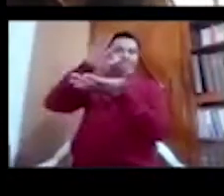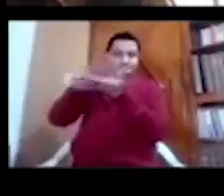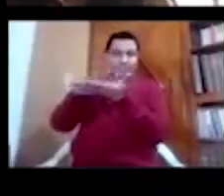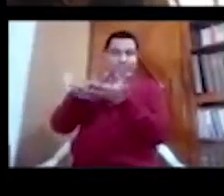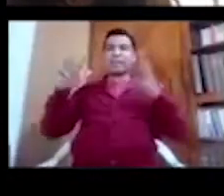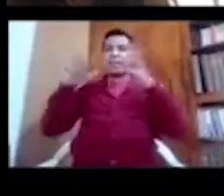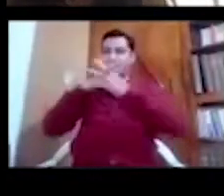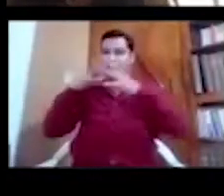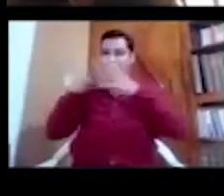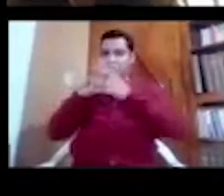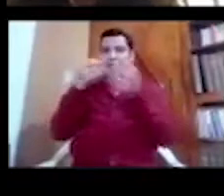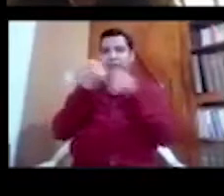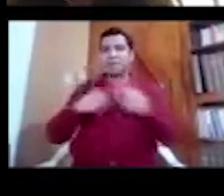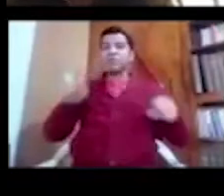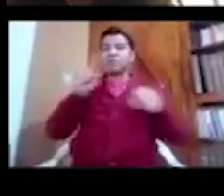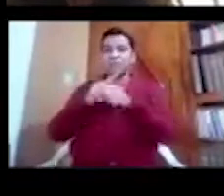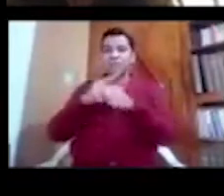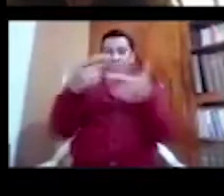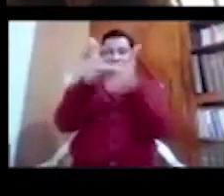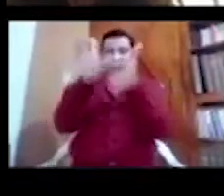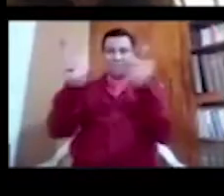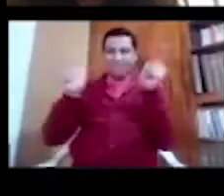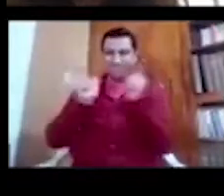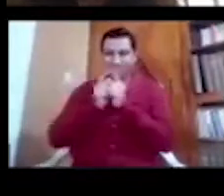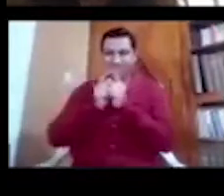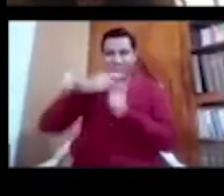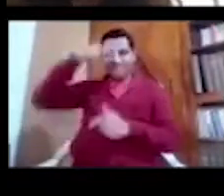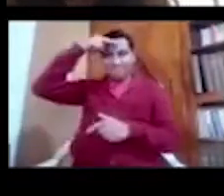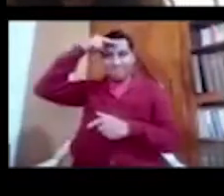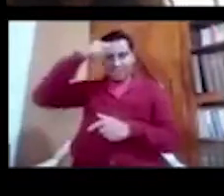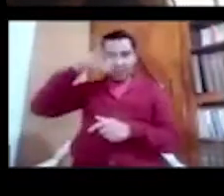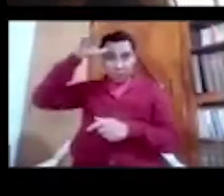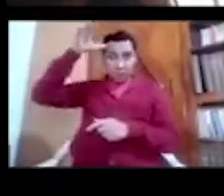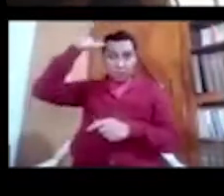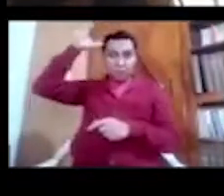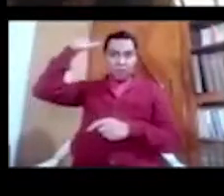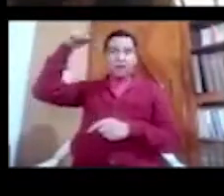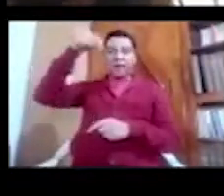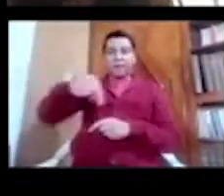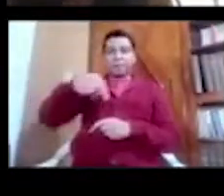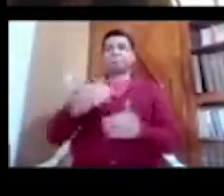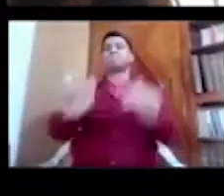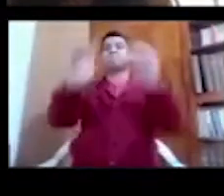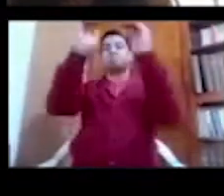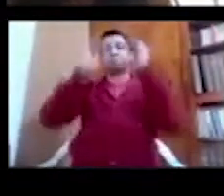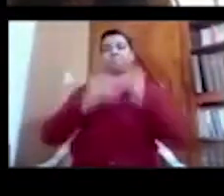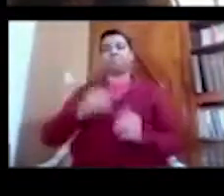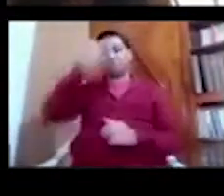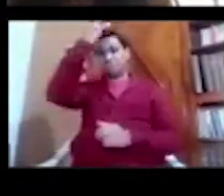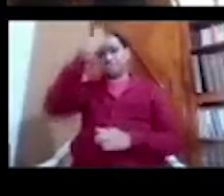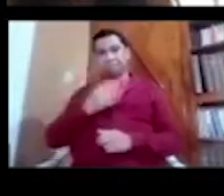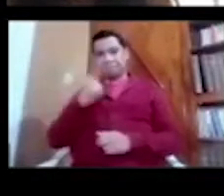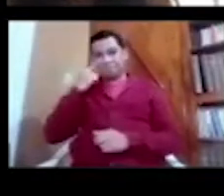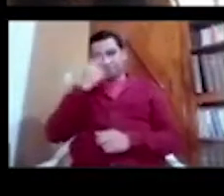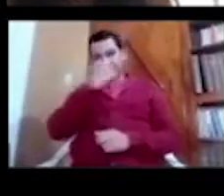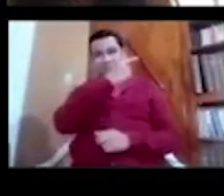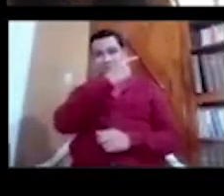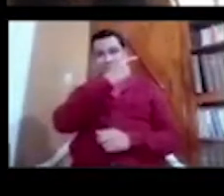sociedad mexica del posclásico tardío. Vemos la siguiente imagen, por favor.